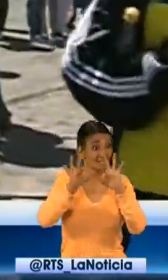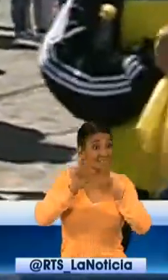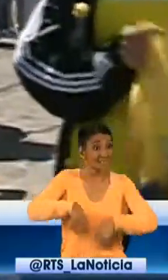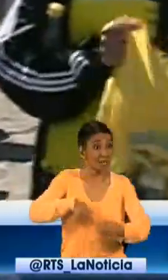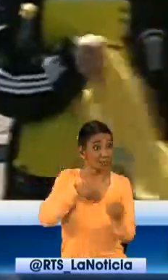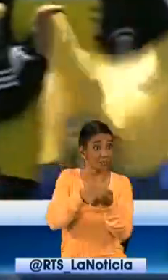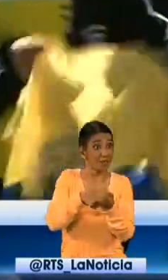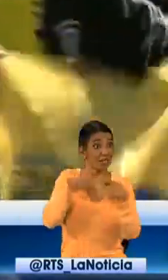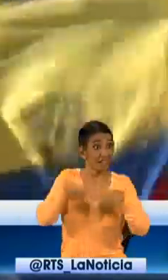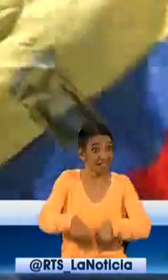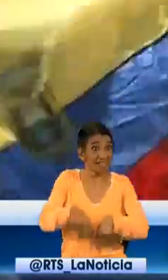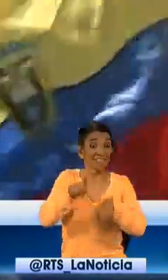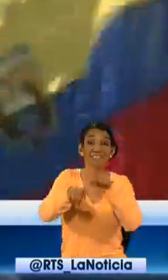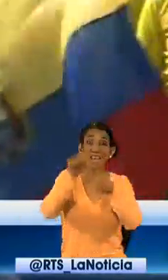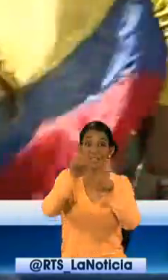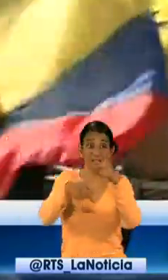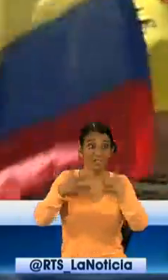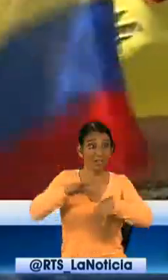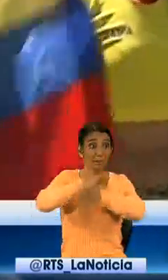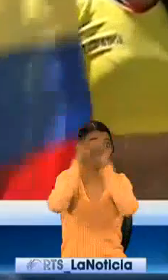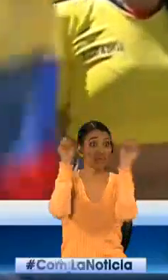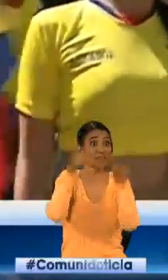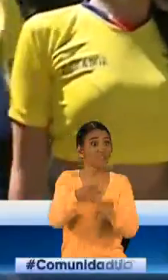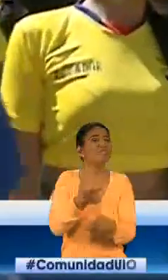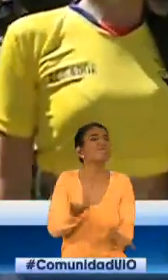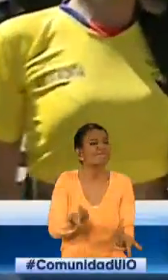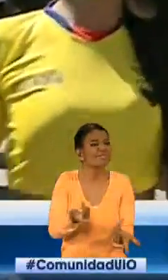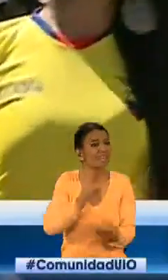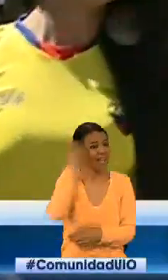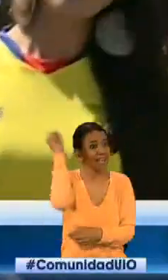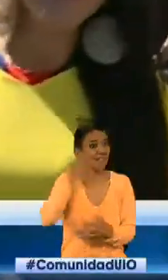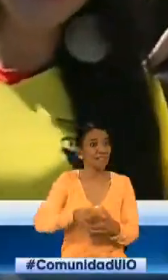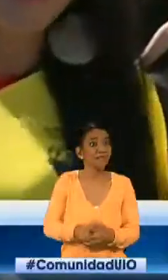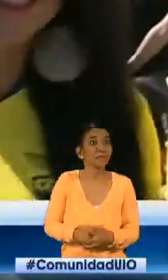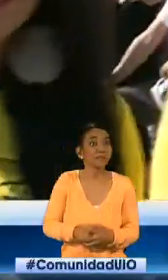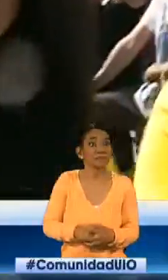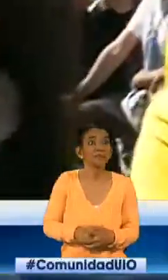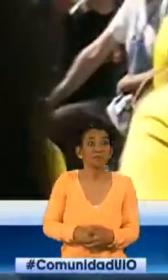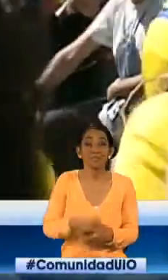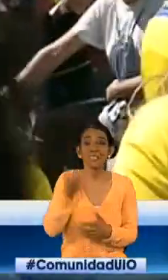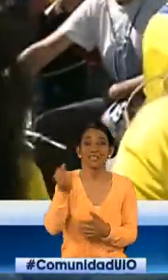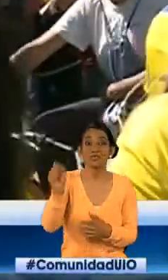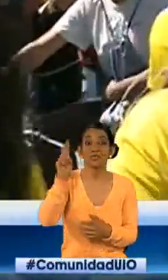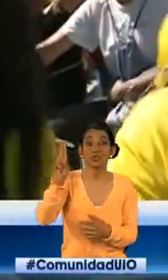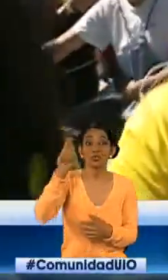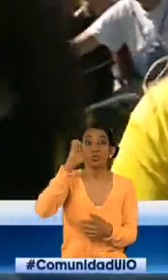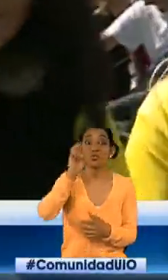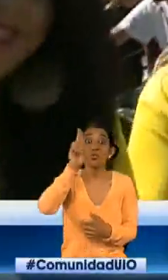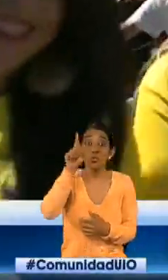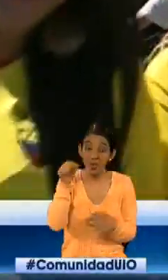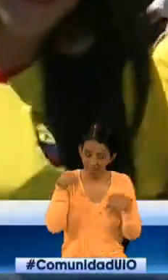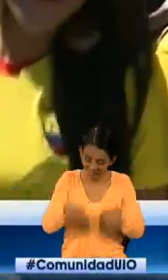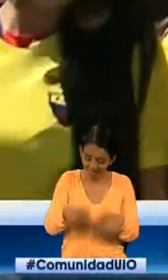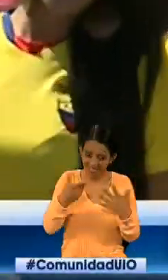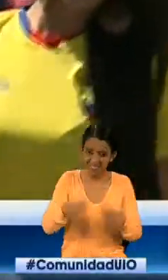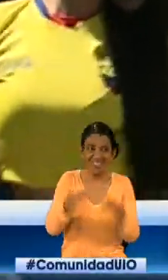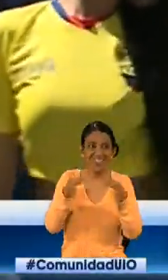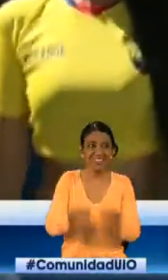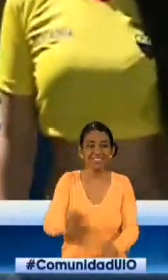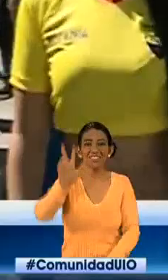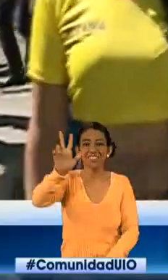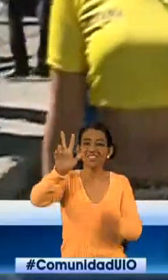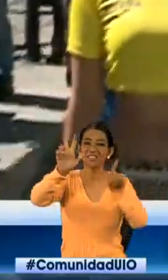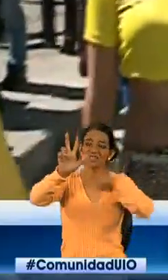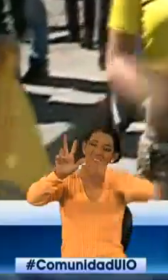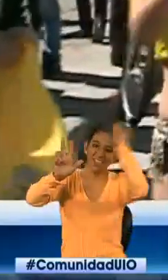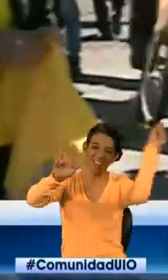aquí a la selección desde muy temprano. ¿Cuál es su pronóstico? Claro que sí, las chicas de Tsukuba son presentes hoy en el partido. Hoy ganamos 3-1, mi